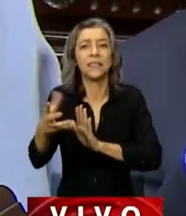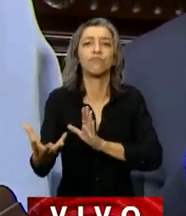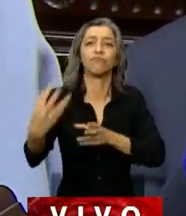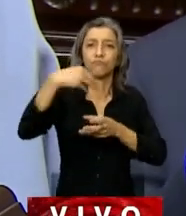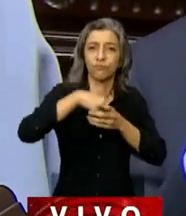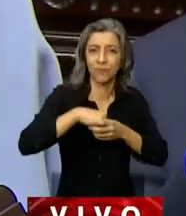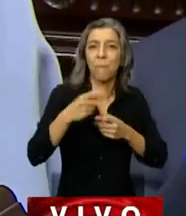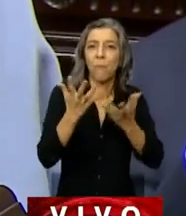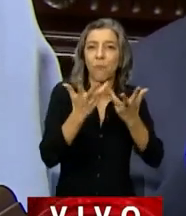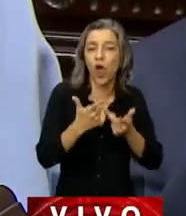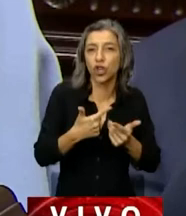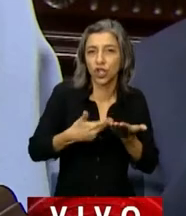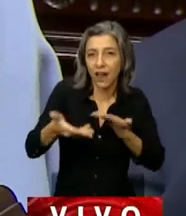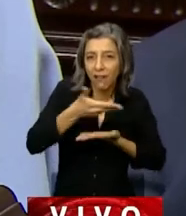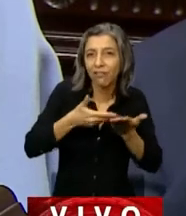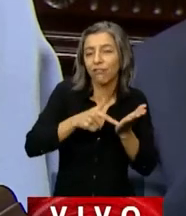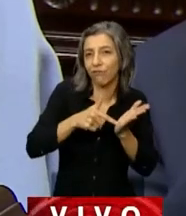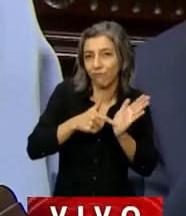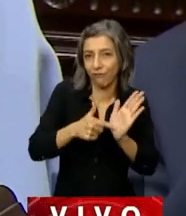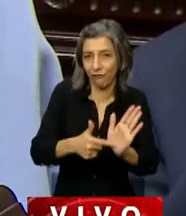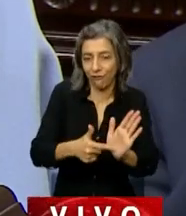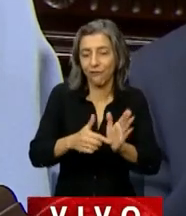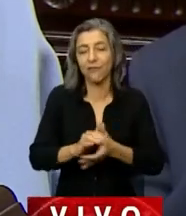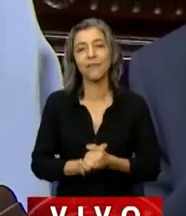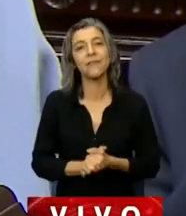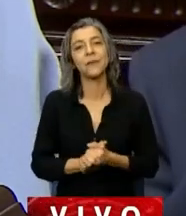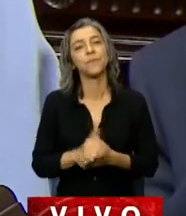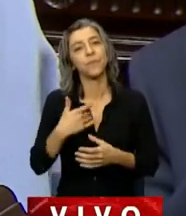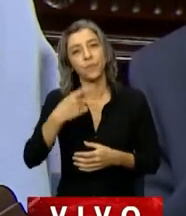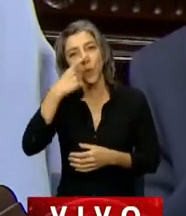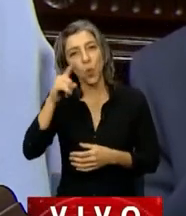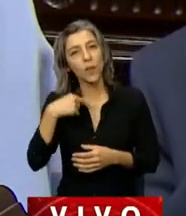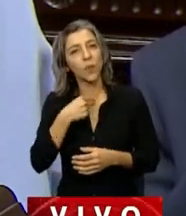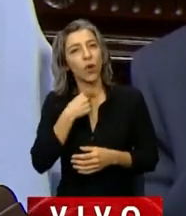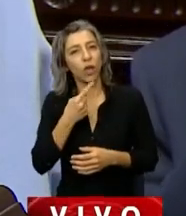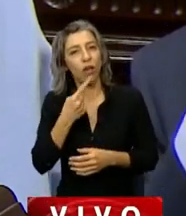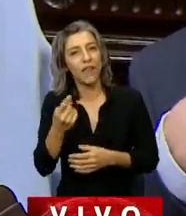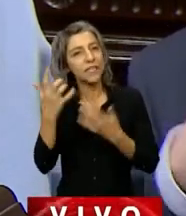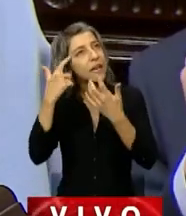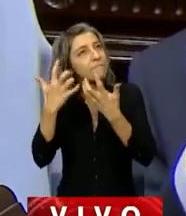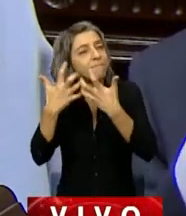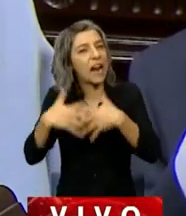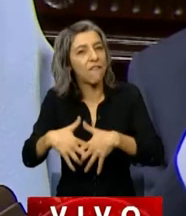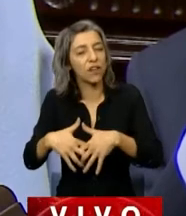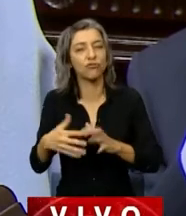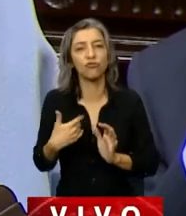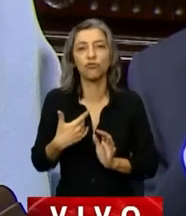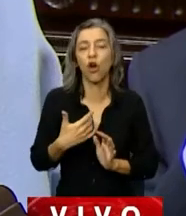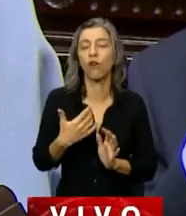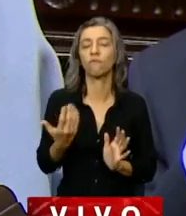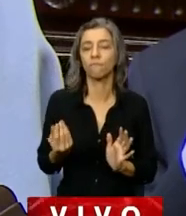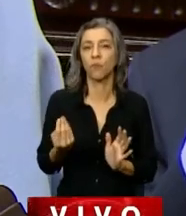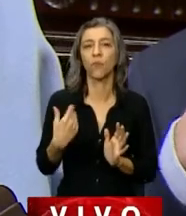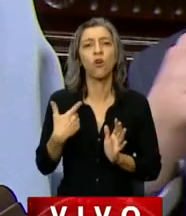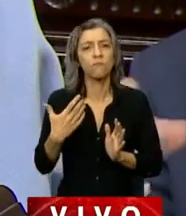por último, quiero hacer algunas reflexiones que son muy comunes en los cuidados paliativos, que son una